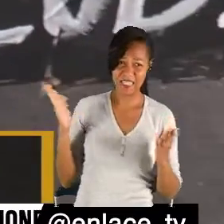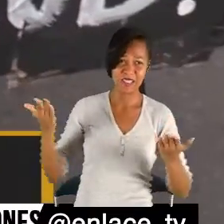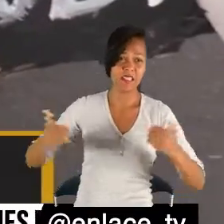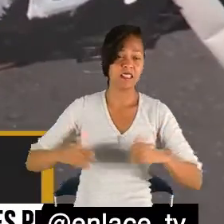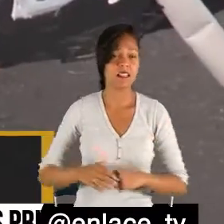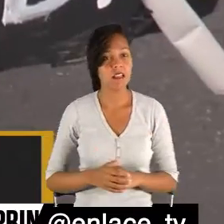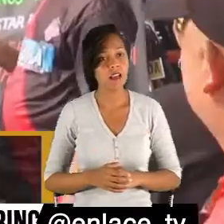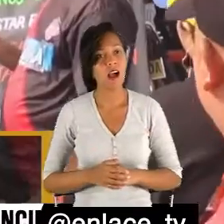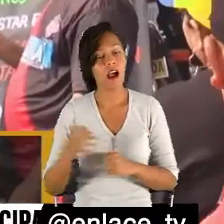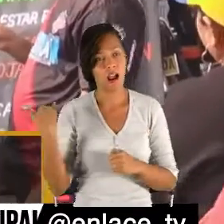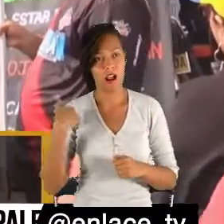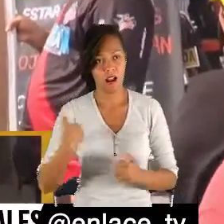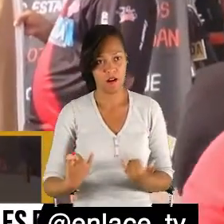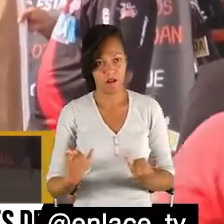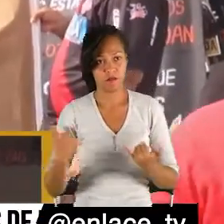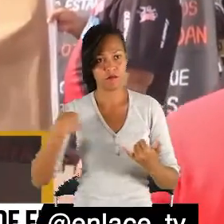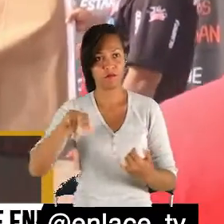barrancabermeja